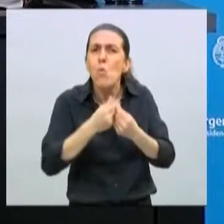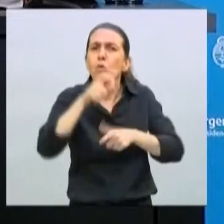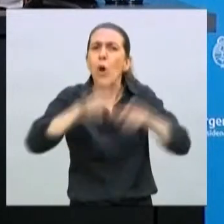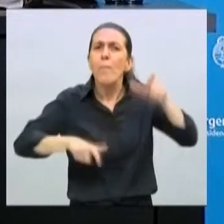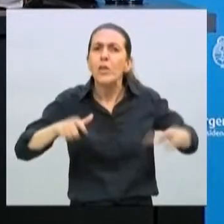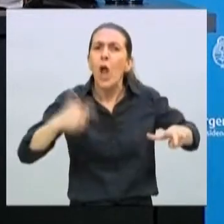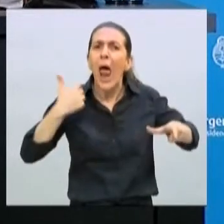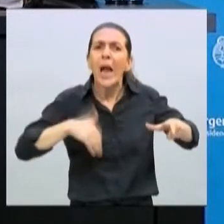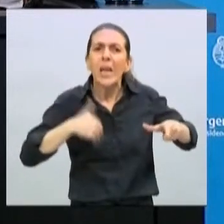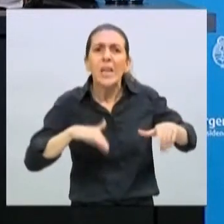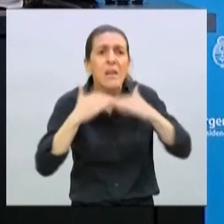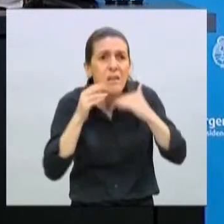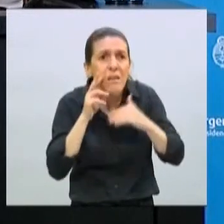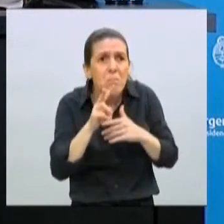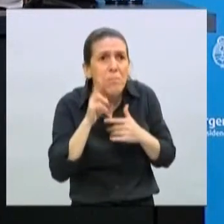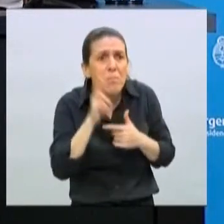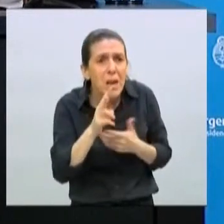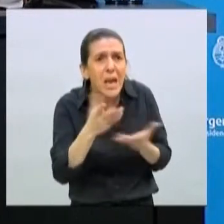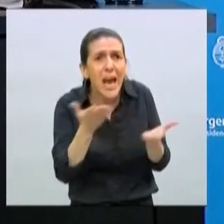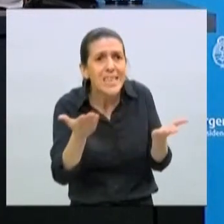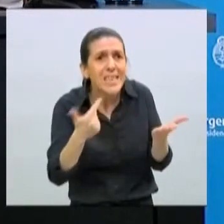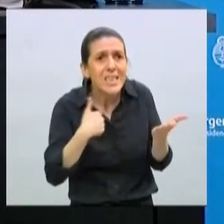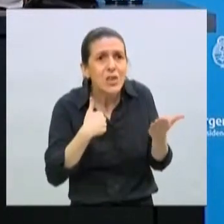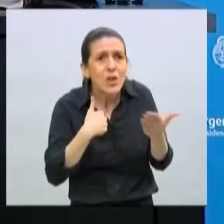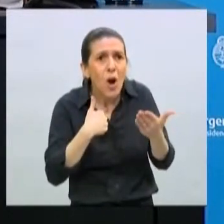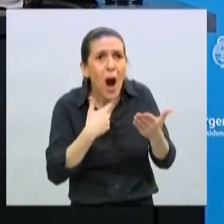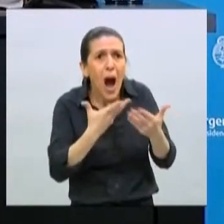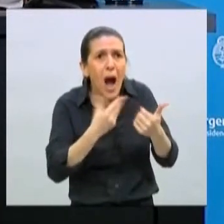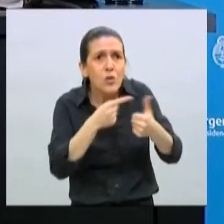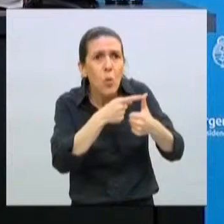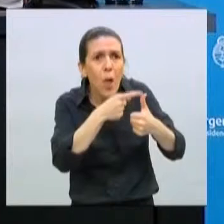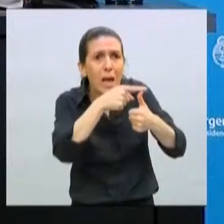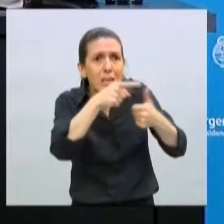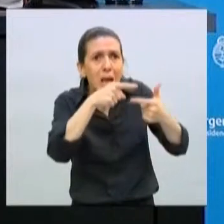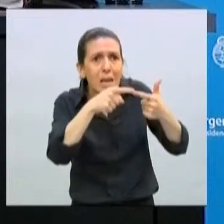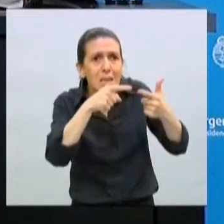están mirando, que dicen yo no entré en ninguno de esos